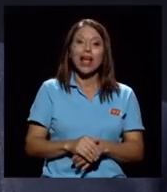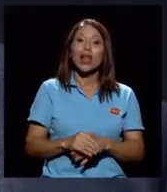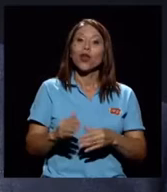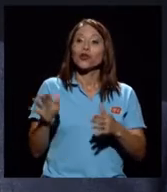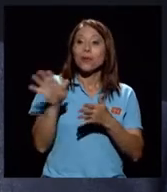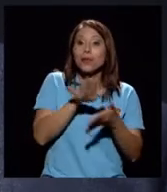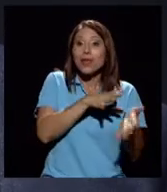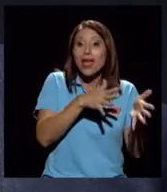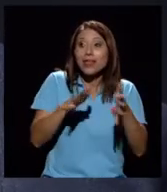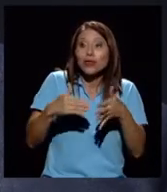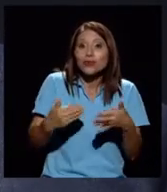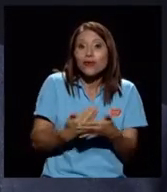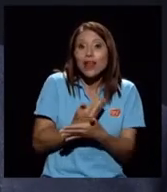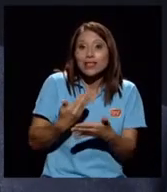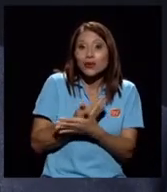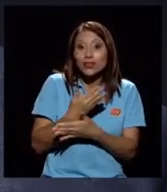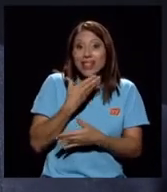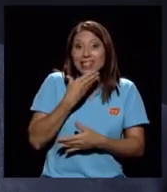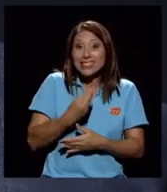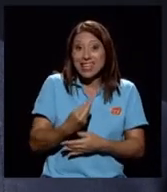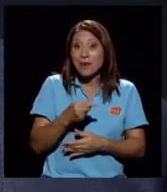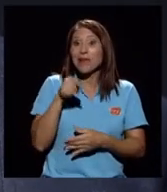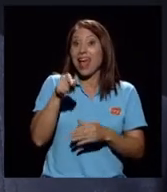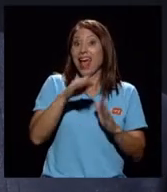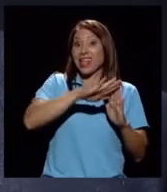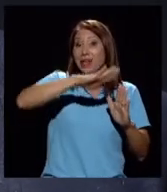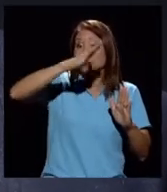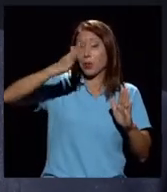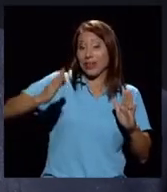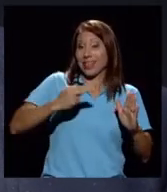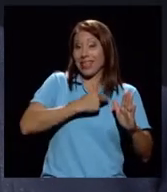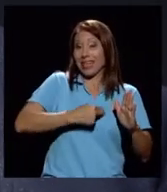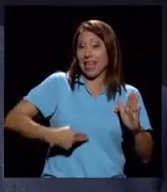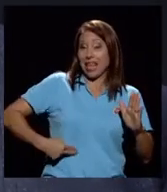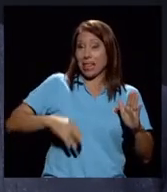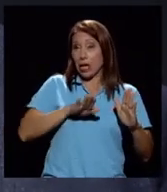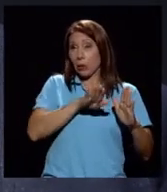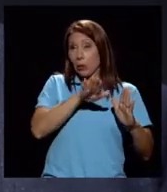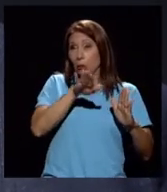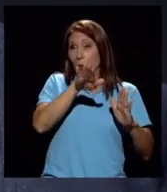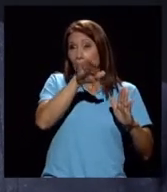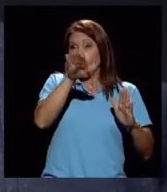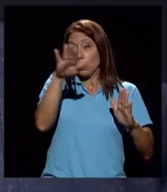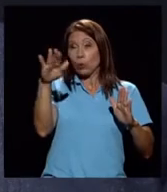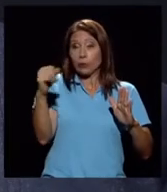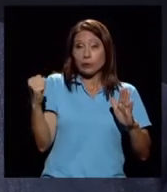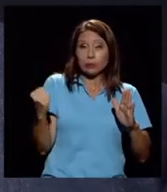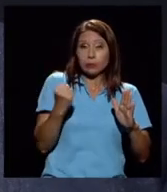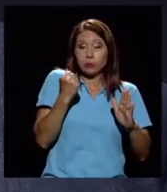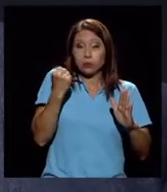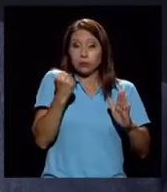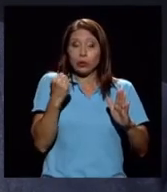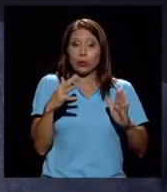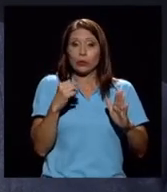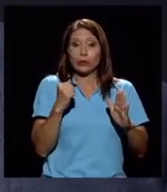diciembre este llegan allí con fuerza y estamos al tono pura en la pura pura montaña verdad y hay